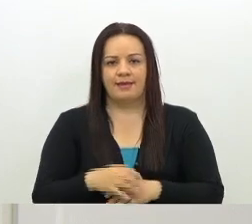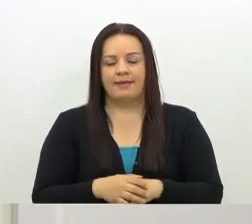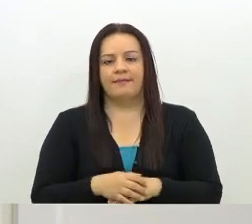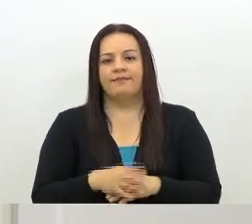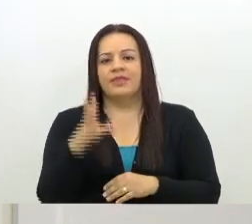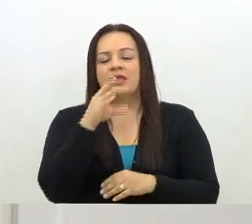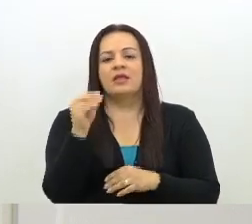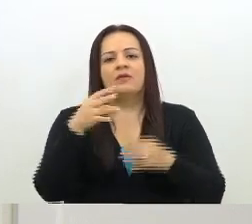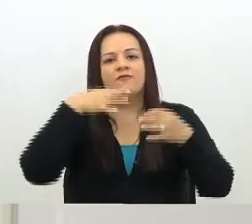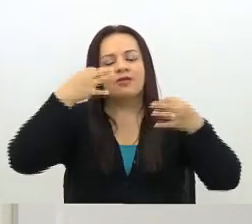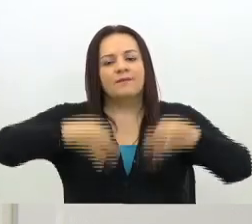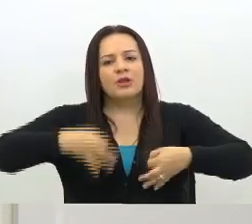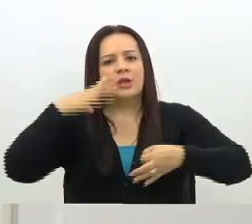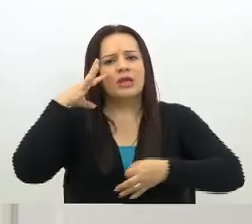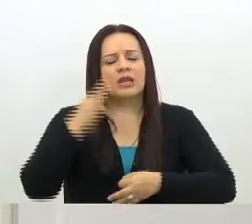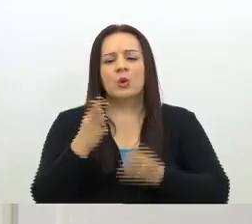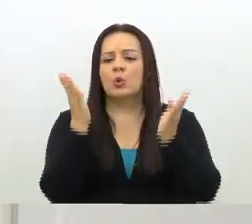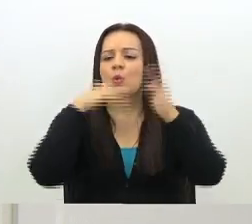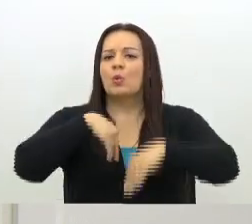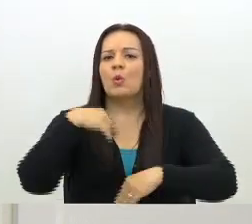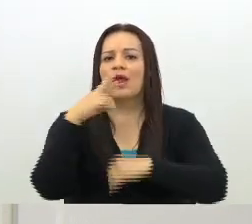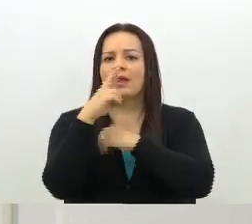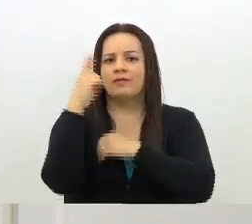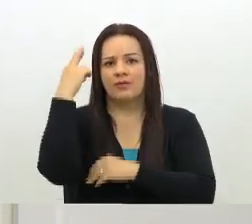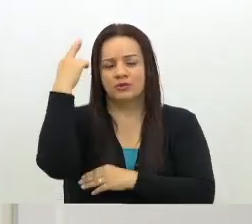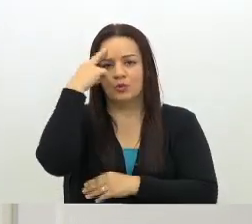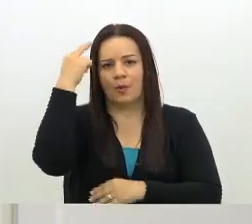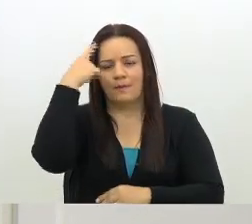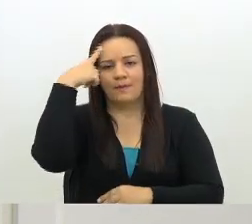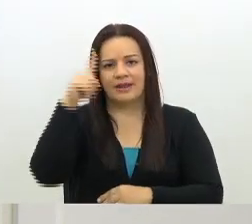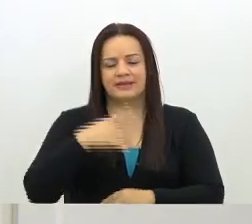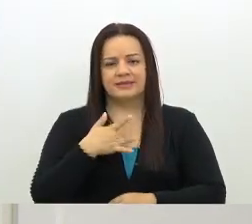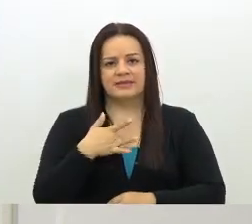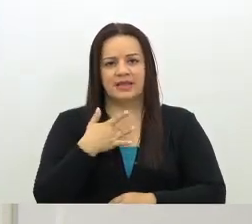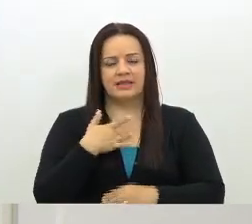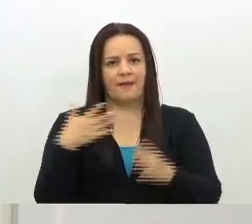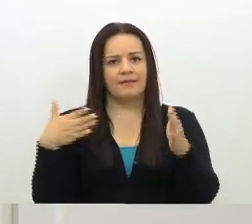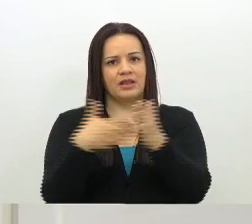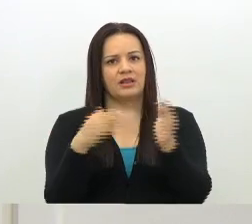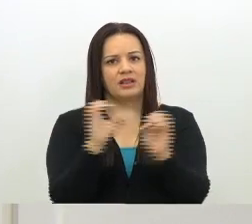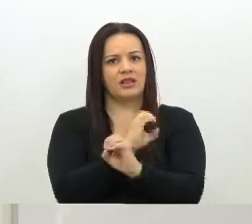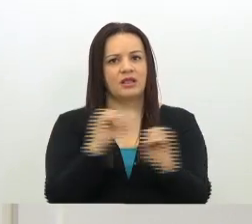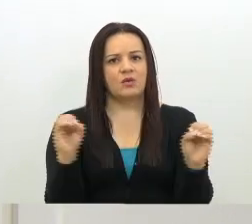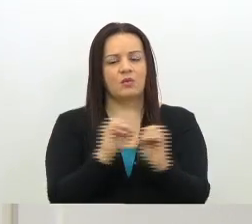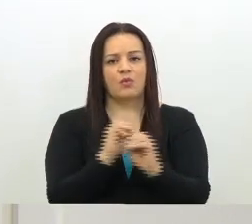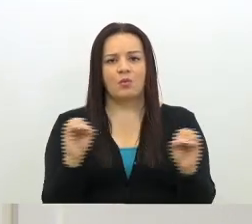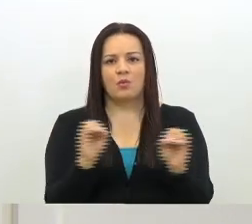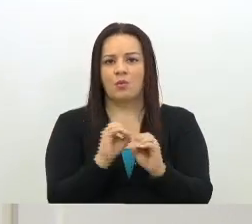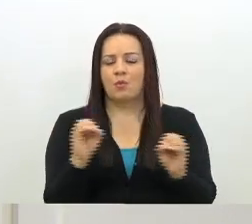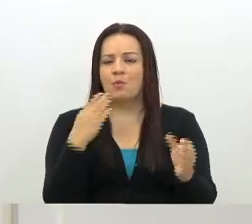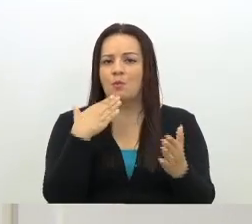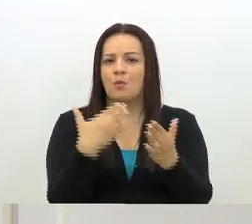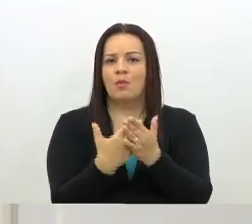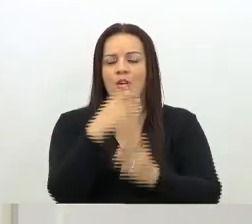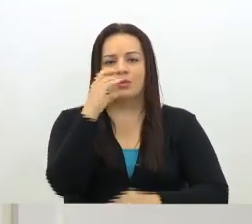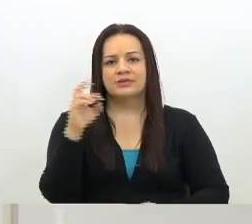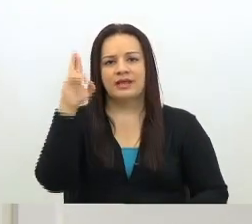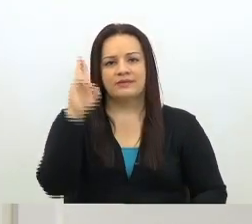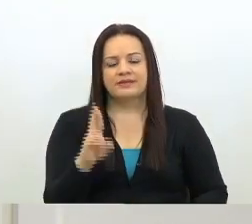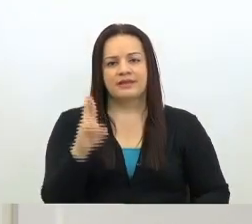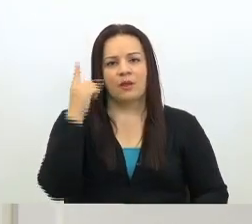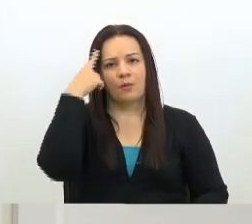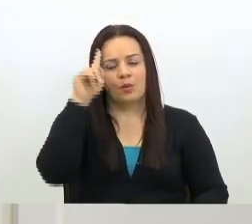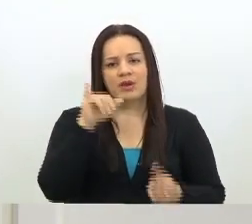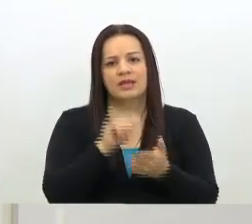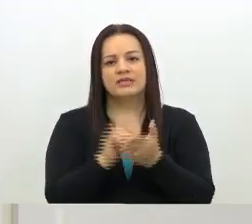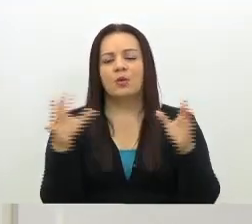firmeza creo que no hay razón para que se sienta amenazado ningún buen costarricense por este conjunto